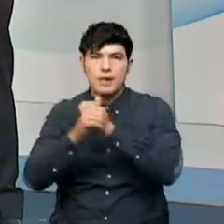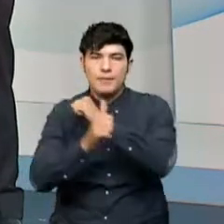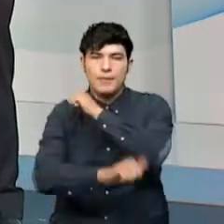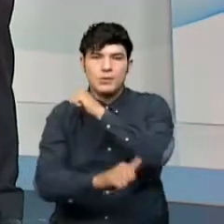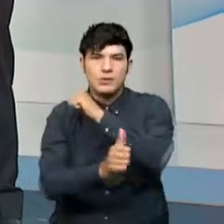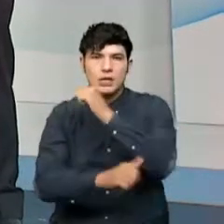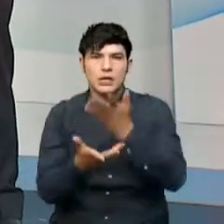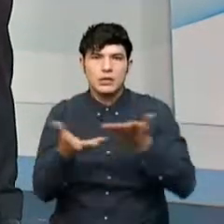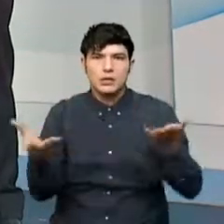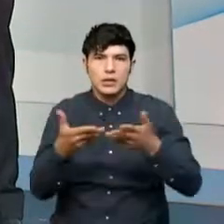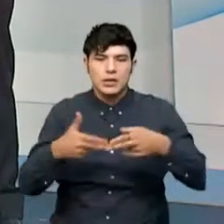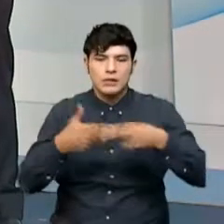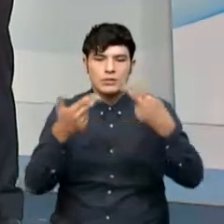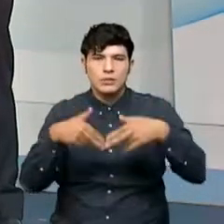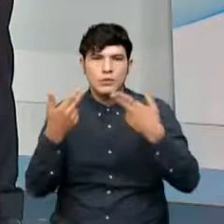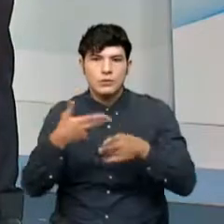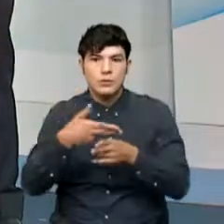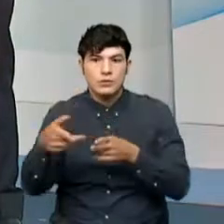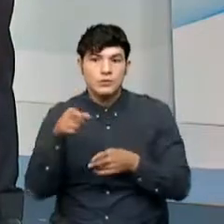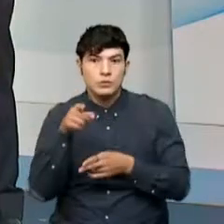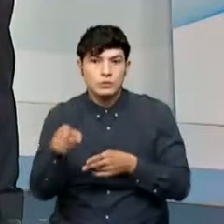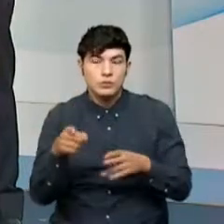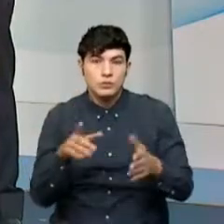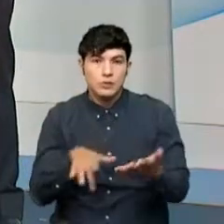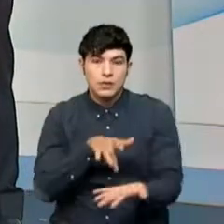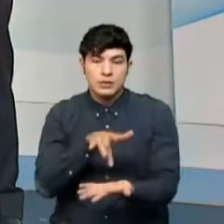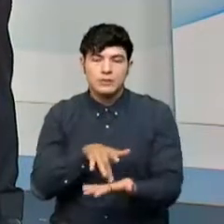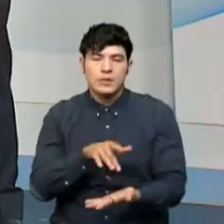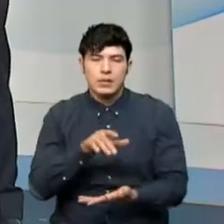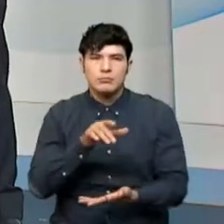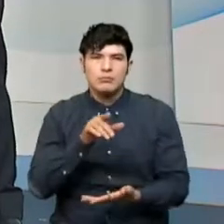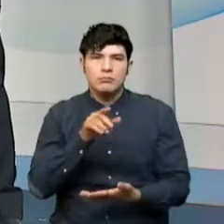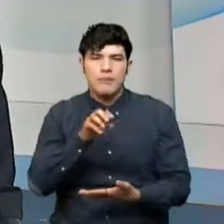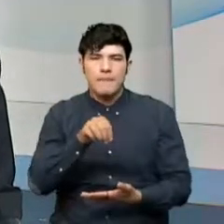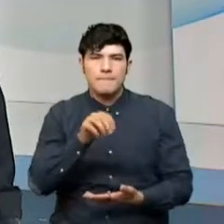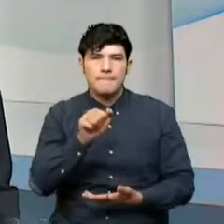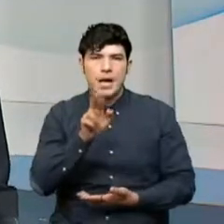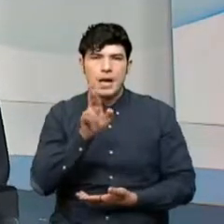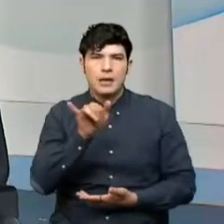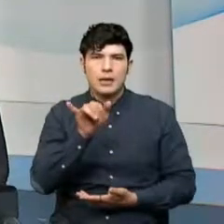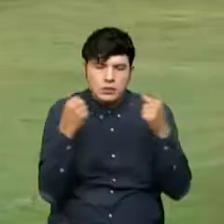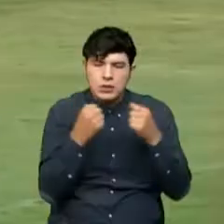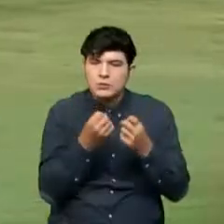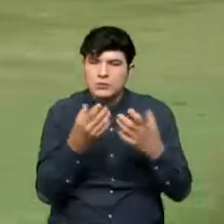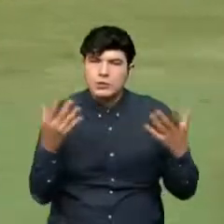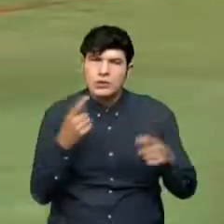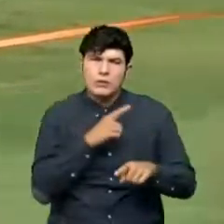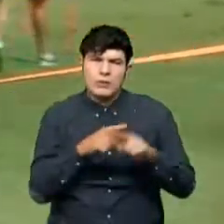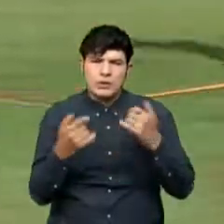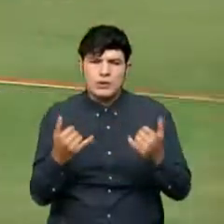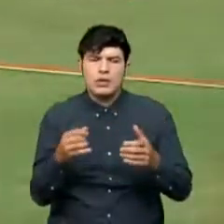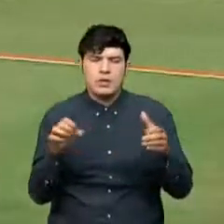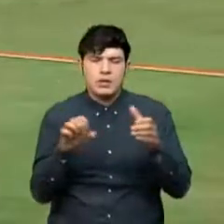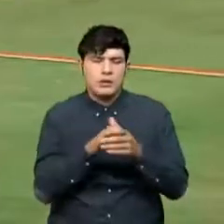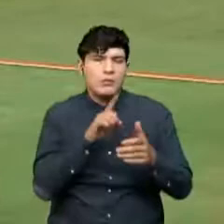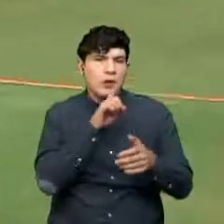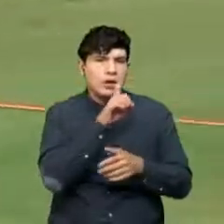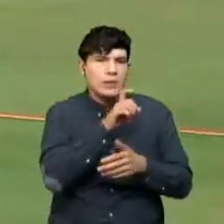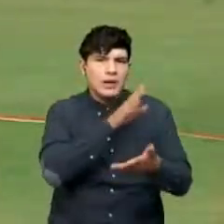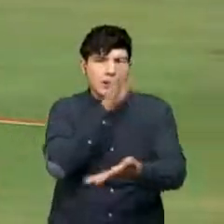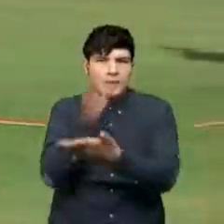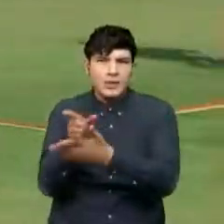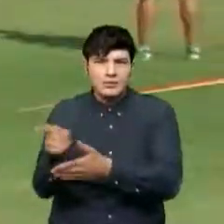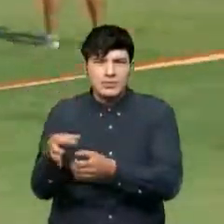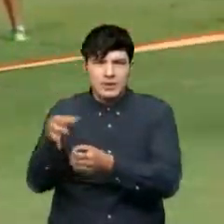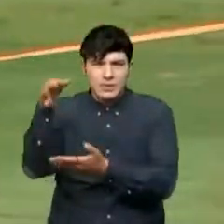la independencia de tunja en duda para este juego está el central uruguayo martín gonzález con dos puntos de sutura tomados en el entretiempo